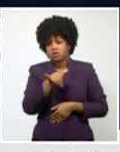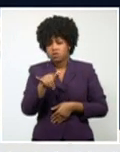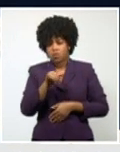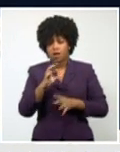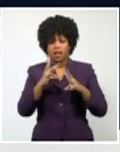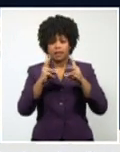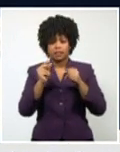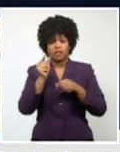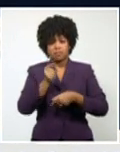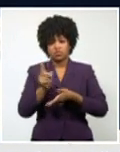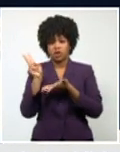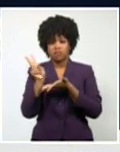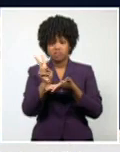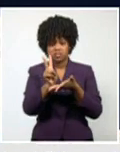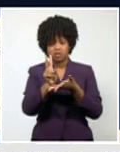visitantes,